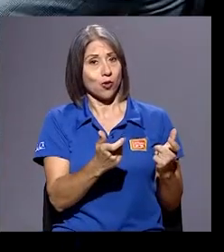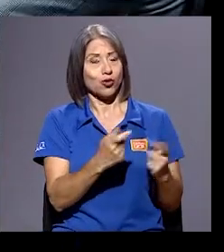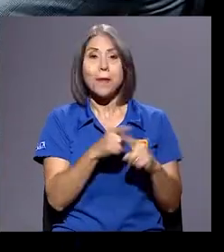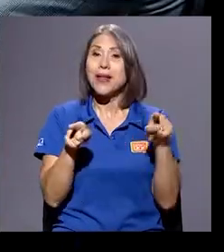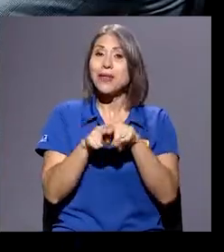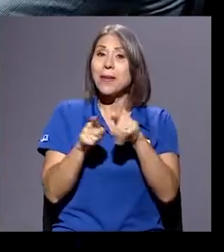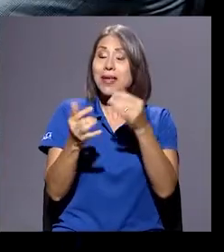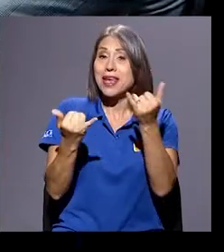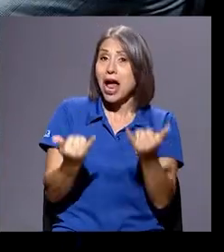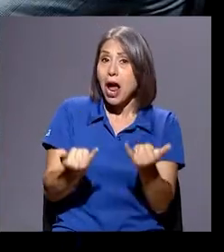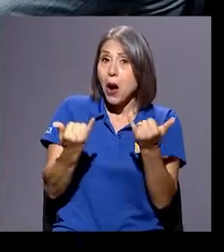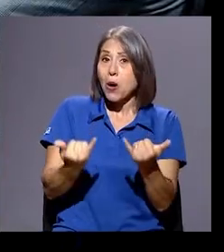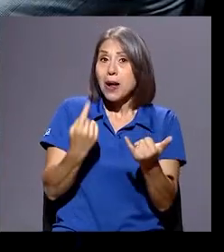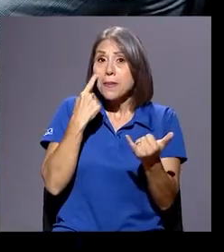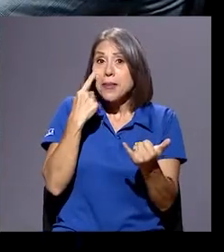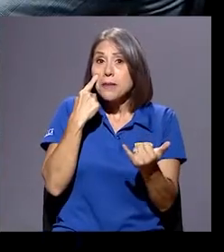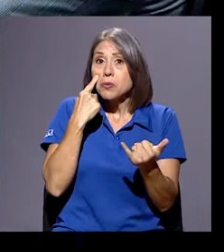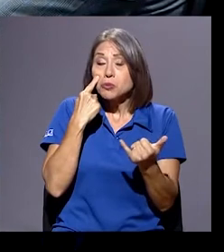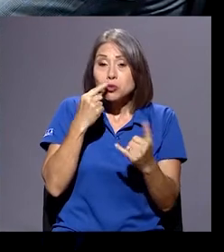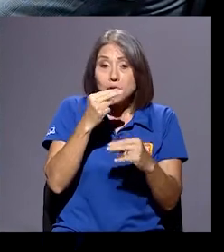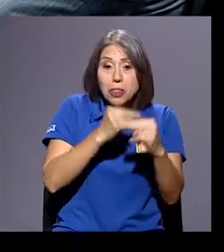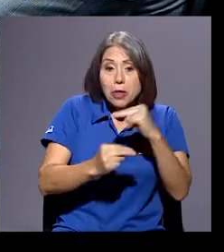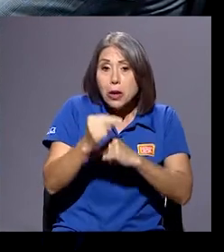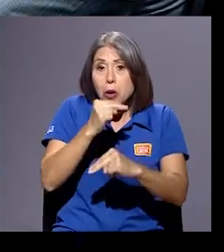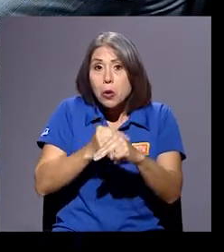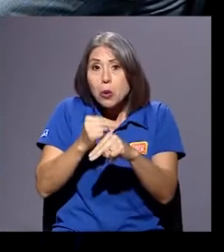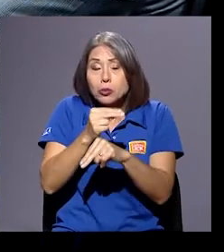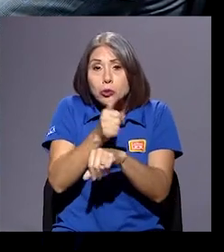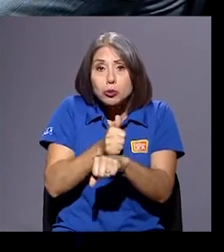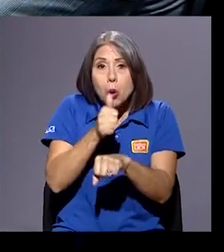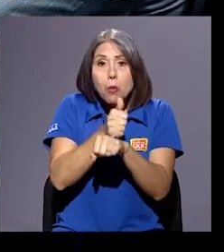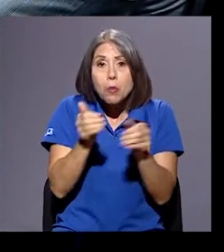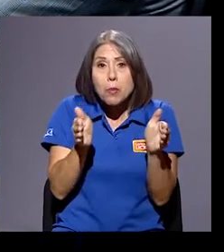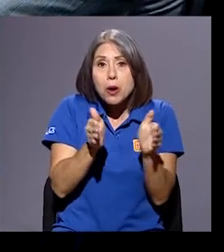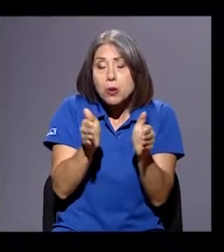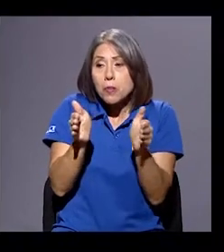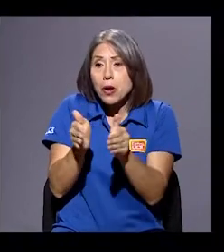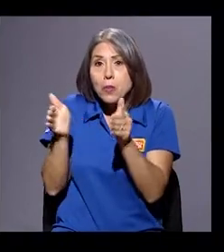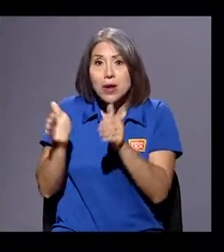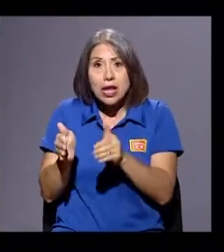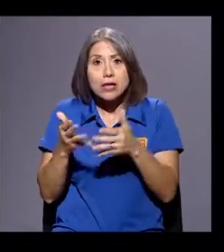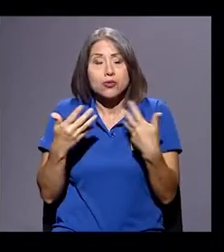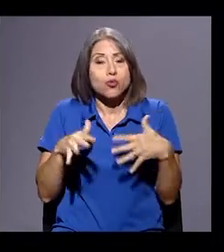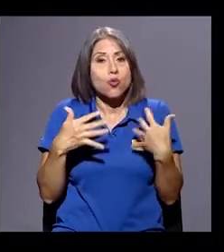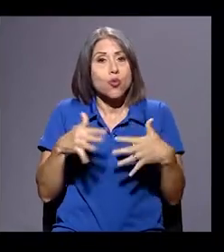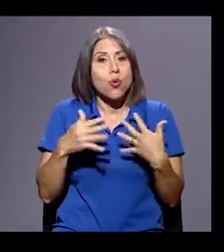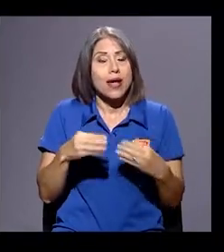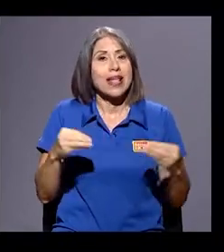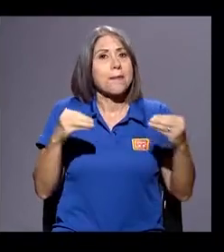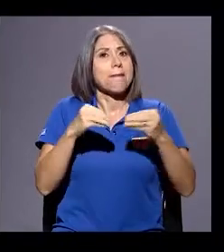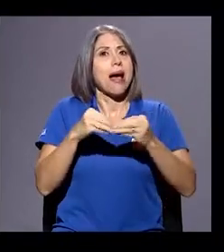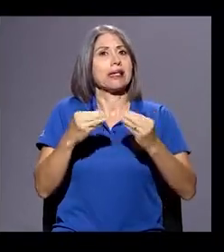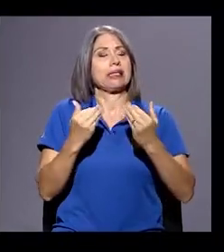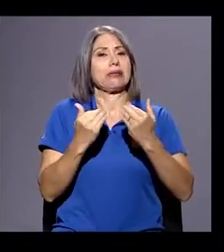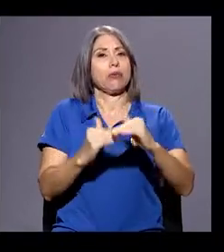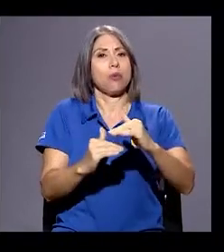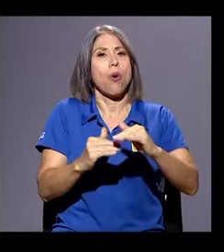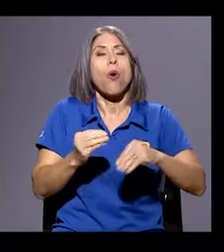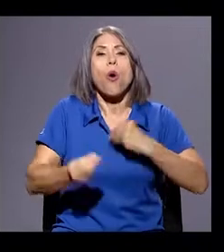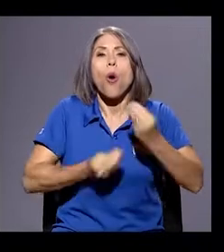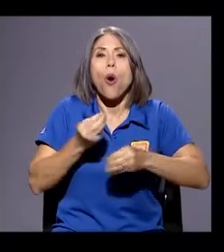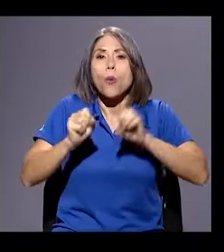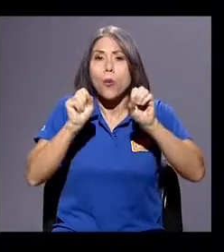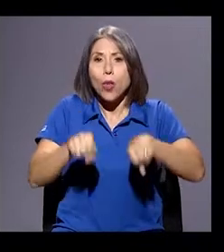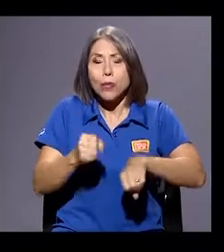la aparición de pequeños emprendimientos que casualmente cada vez se cierran más, don Gustavo. ¿Cómo podemos leer ese panorama que